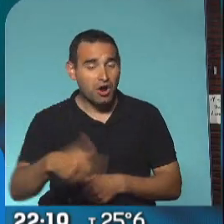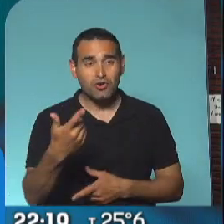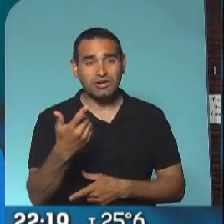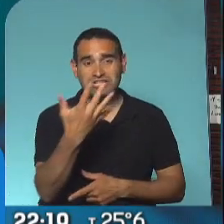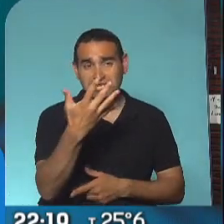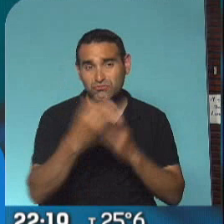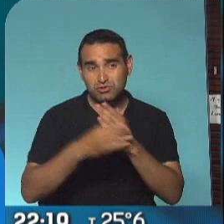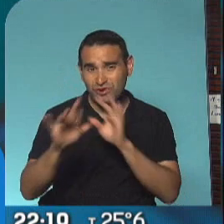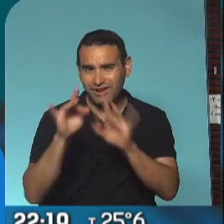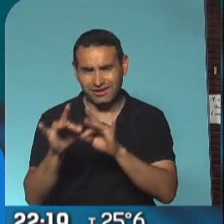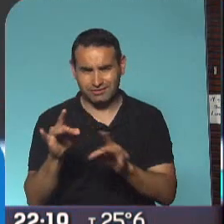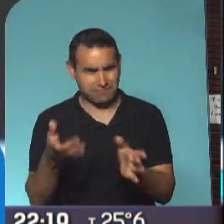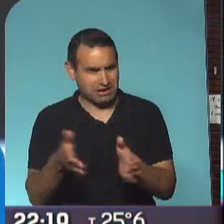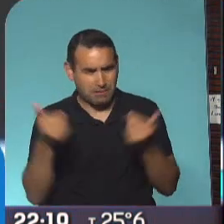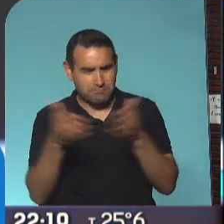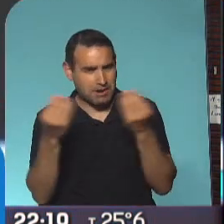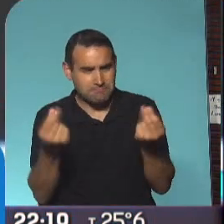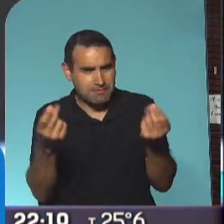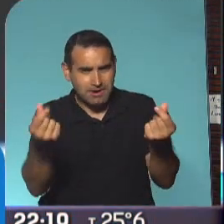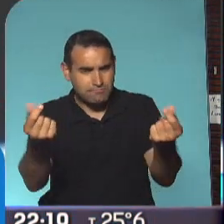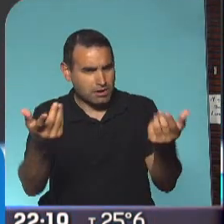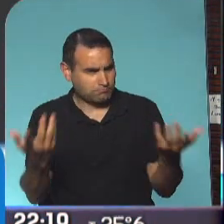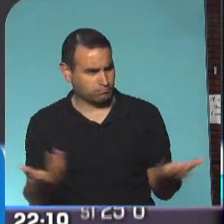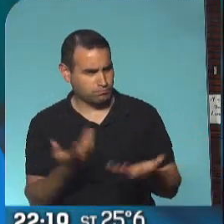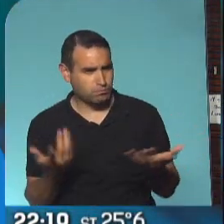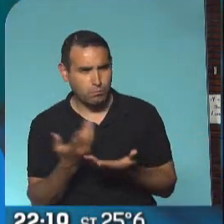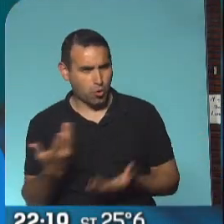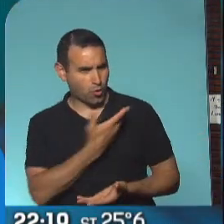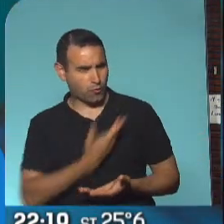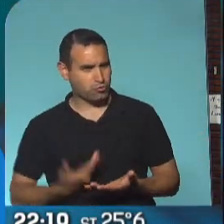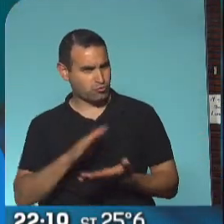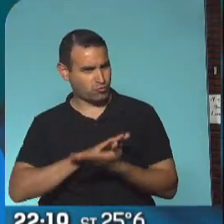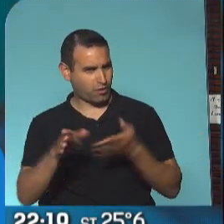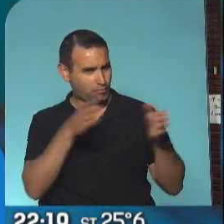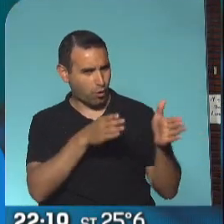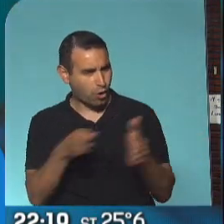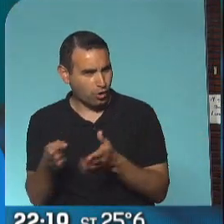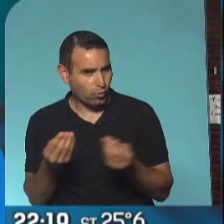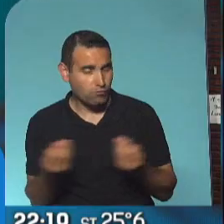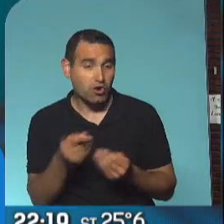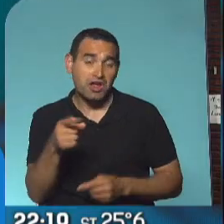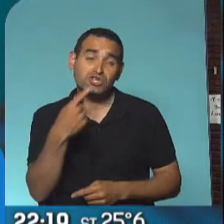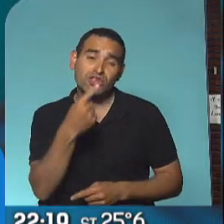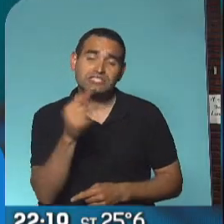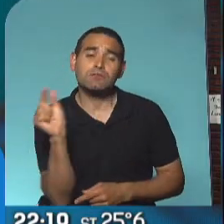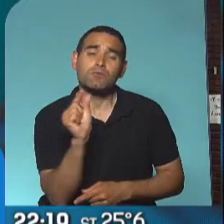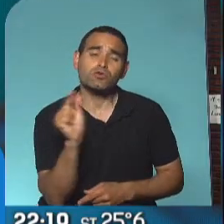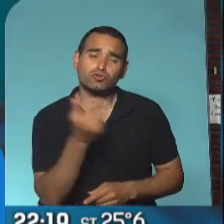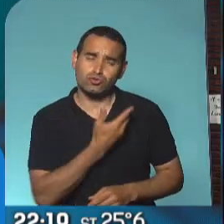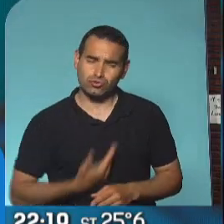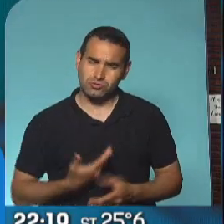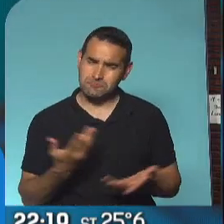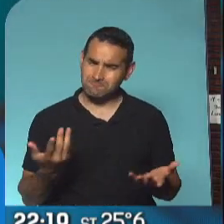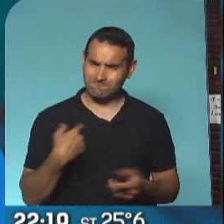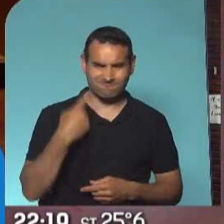que le faltaba. Esa celeridad en la instrumentación de un nuevo orden, que ellos por ahora dicen que es transitorio, nos